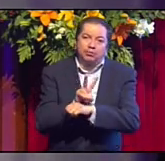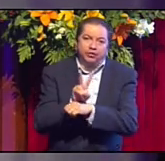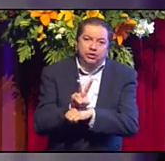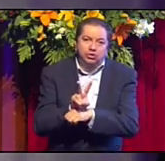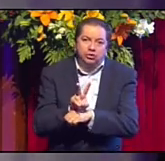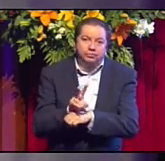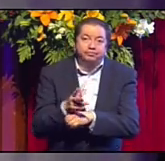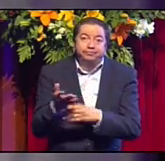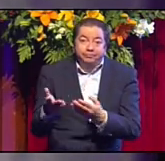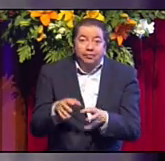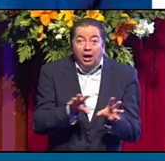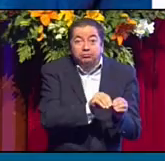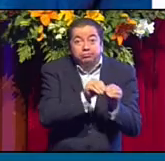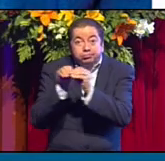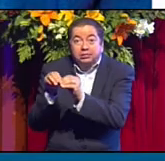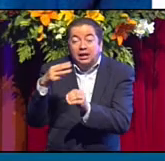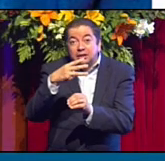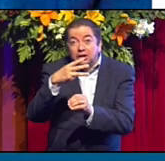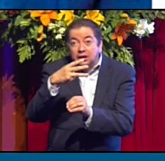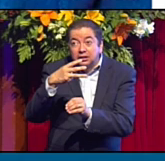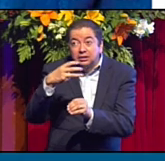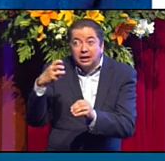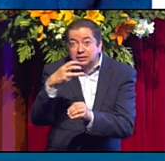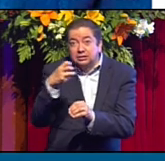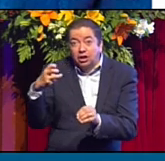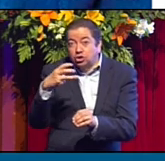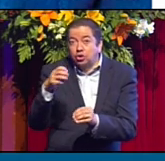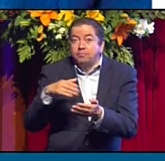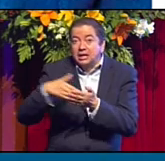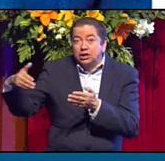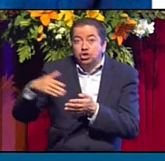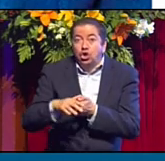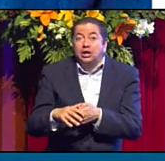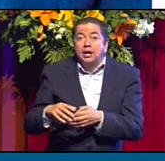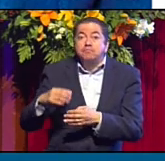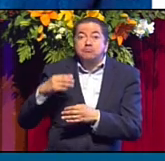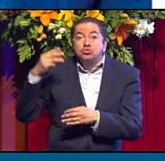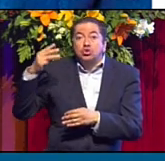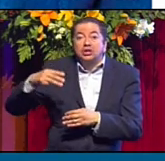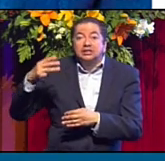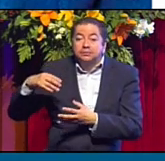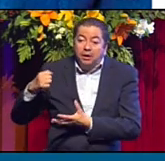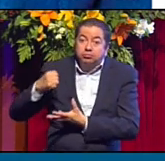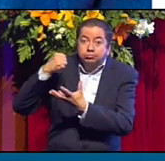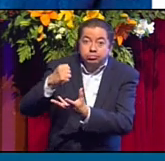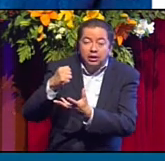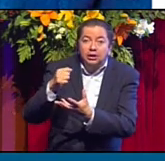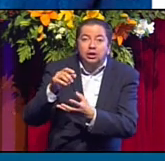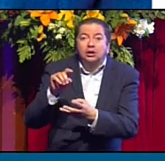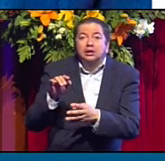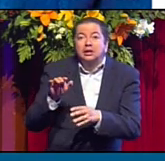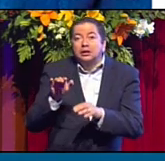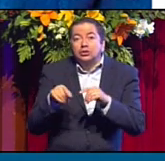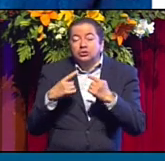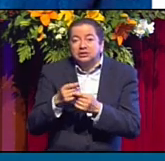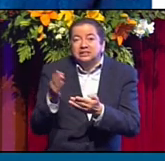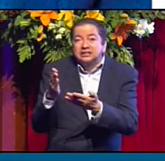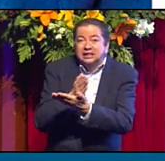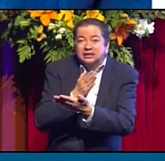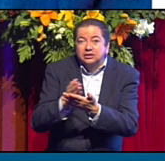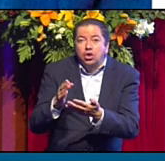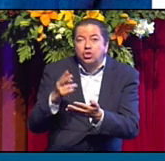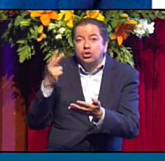si hablamos de traspaso de los 300, de los 300 millones que entrega el municipio, estamos diciendo que de alguna manera se reparten